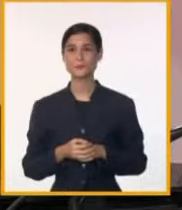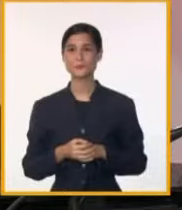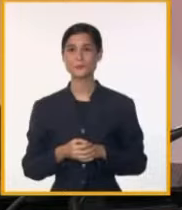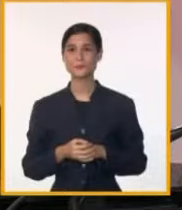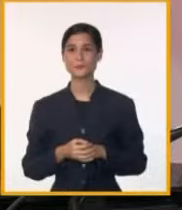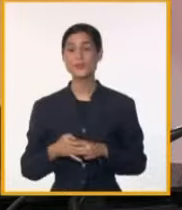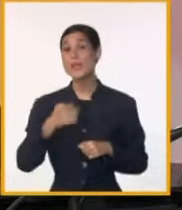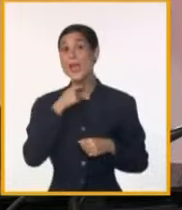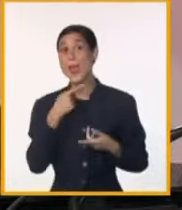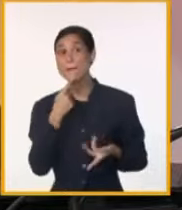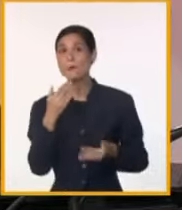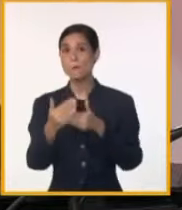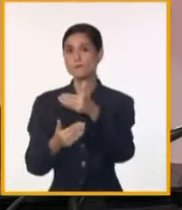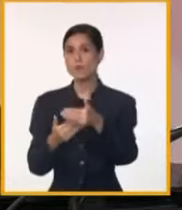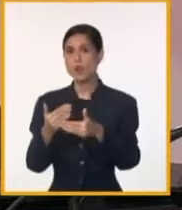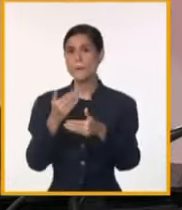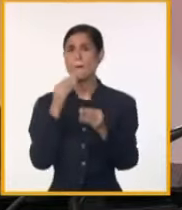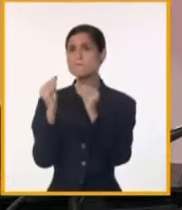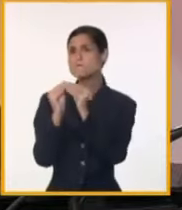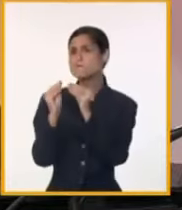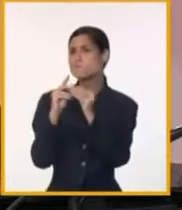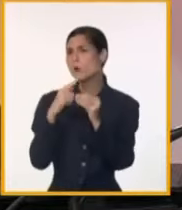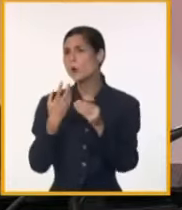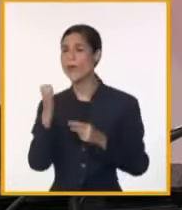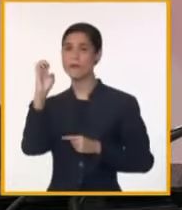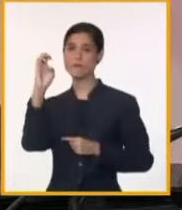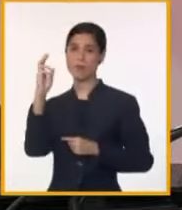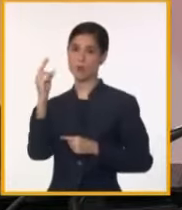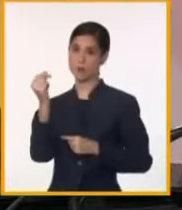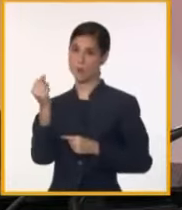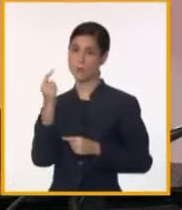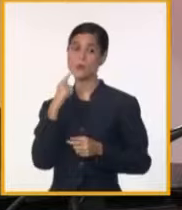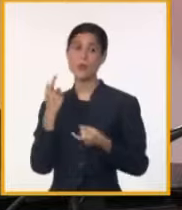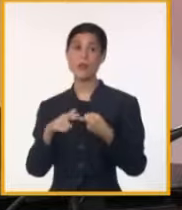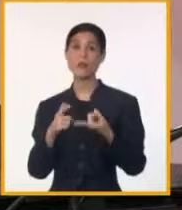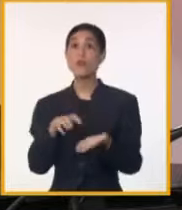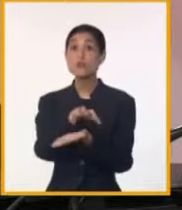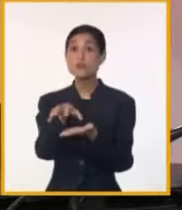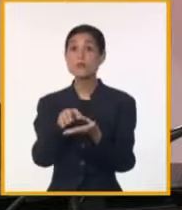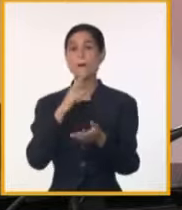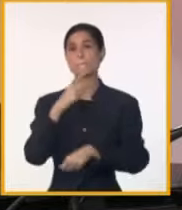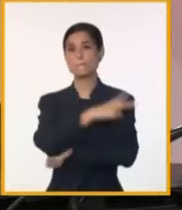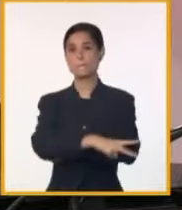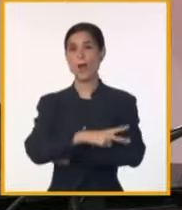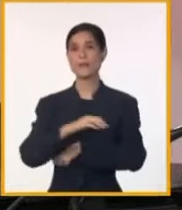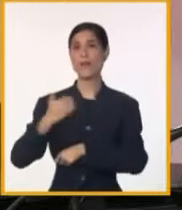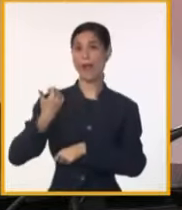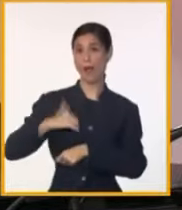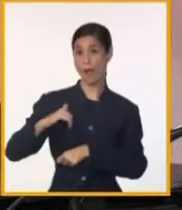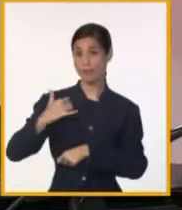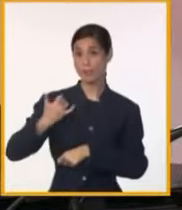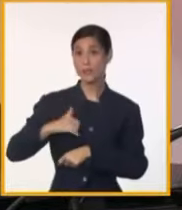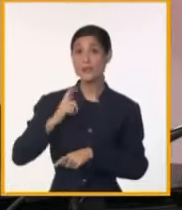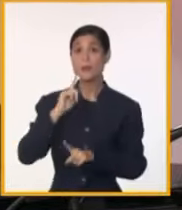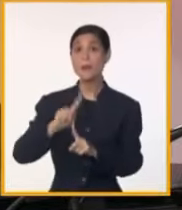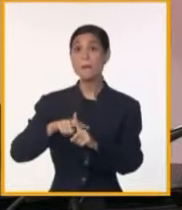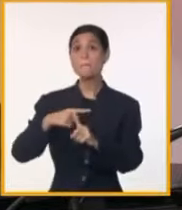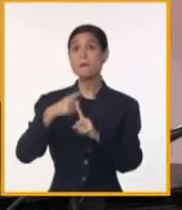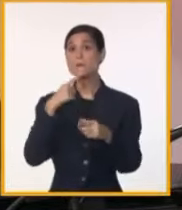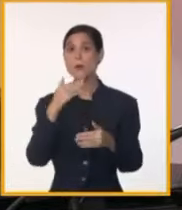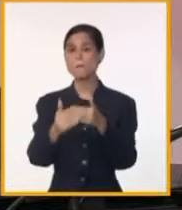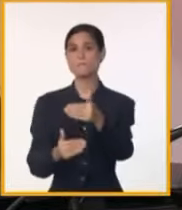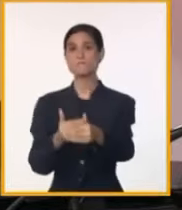en la economía ultr neoliberal de Javier Miley y por el otro lado el proceso que frente al